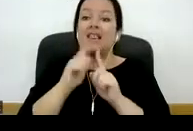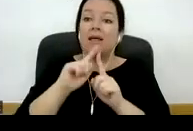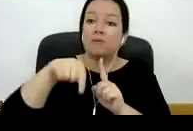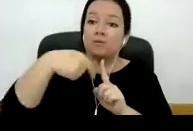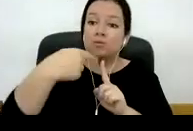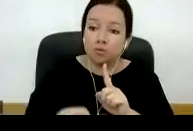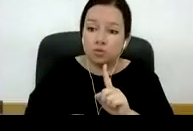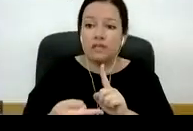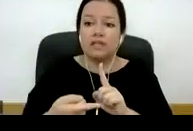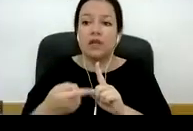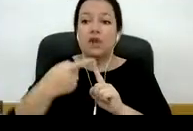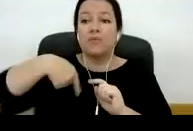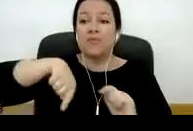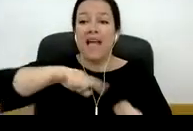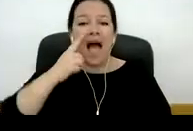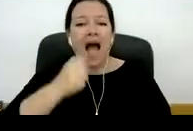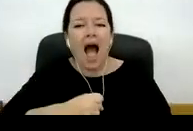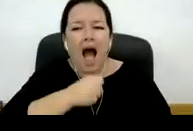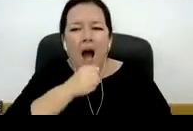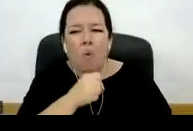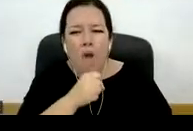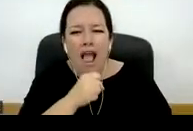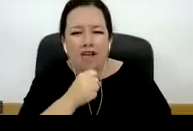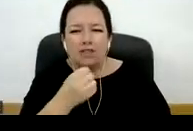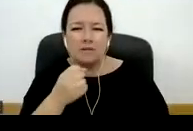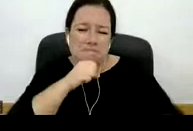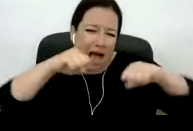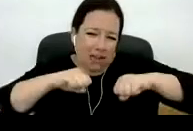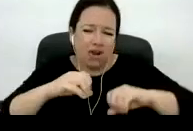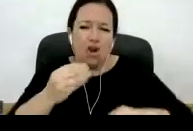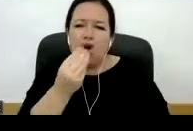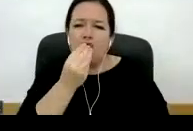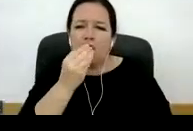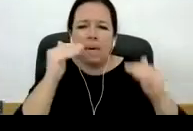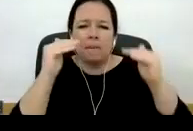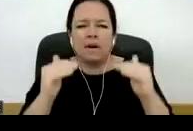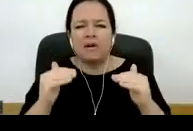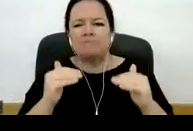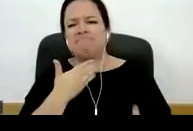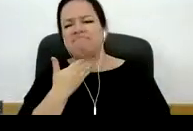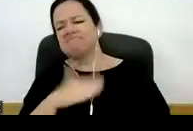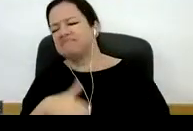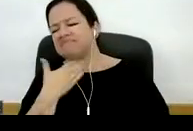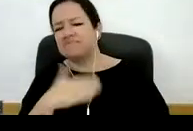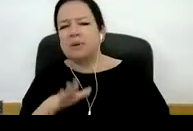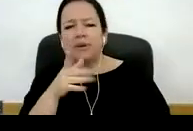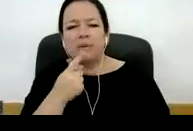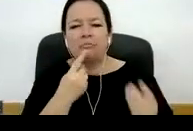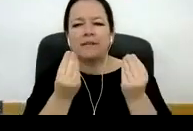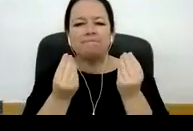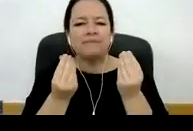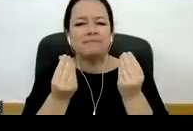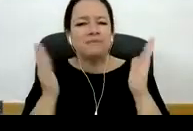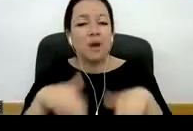fundamentalmente que nuestros abuelos coman menos porque disfrutan menos de la comida. Es decir, hay una disminución en la